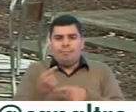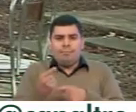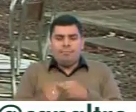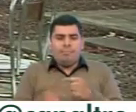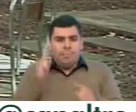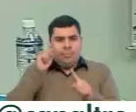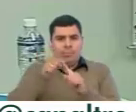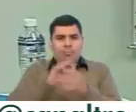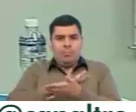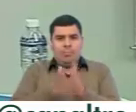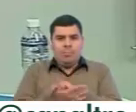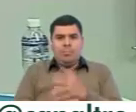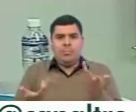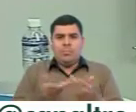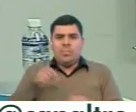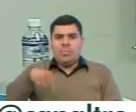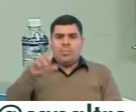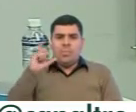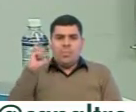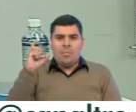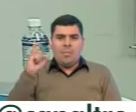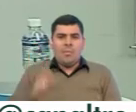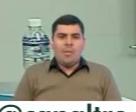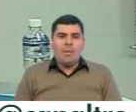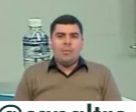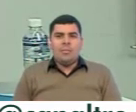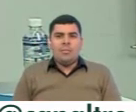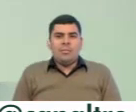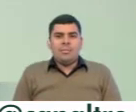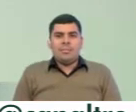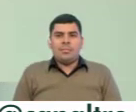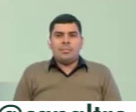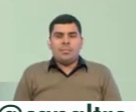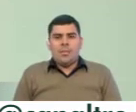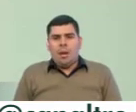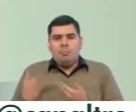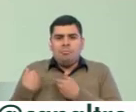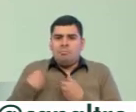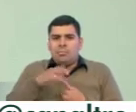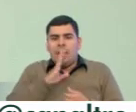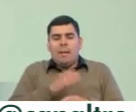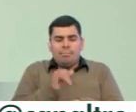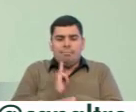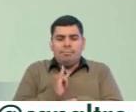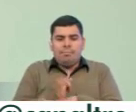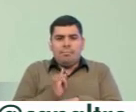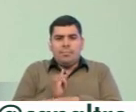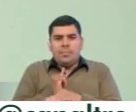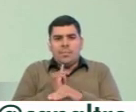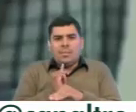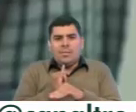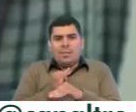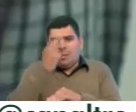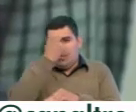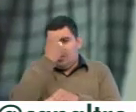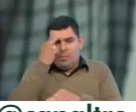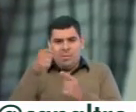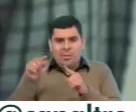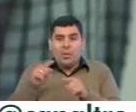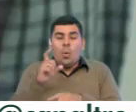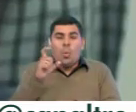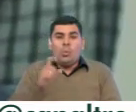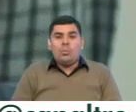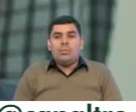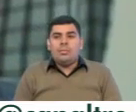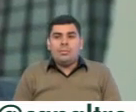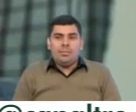norte de Santander, encabezados por la diócesis de Cúcuta. Por eso gran parte del equipo negociador entre el gobierno y